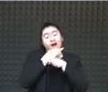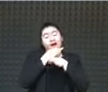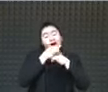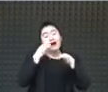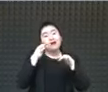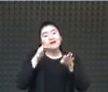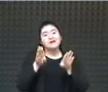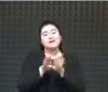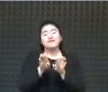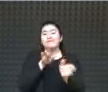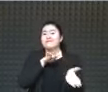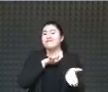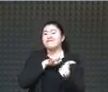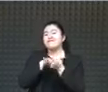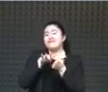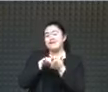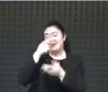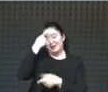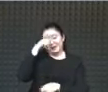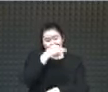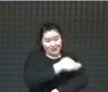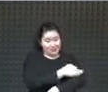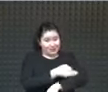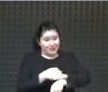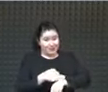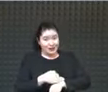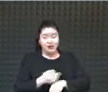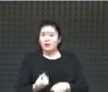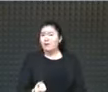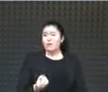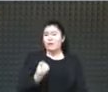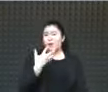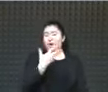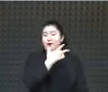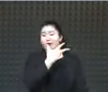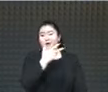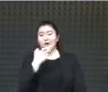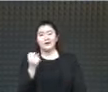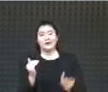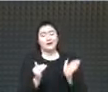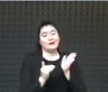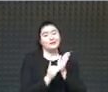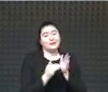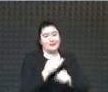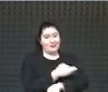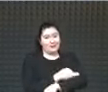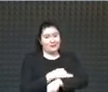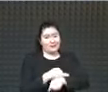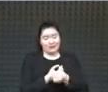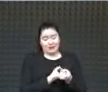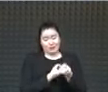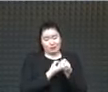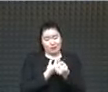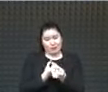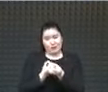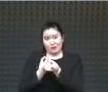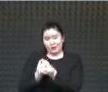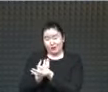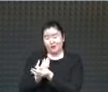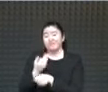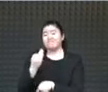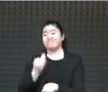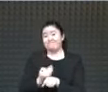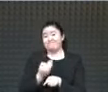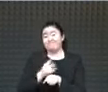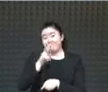pues gran apoyo a las familias. 800,000 familias estarán recibiendo este apoyo, y particularmente en este momento